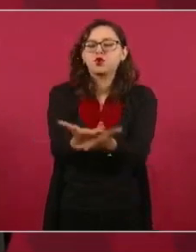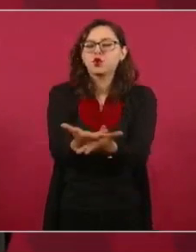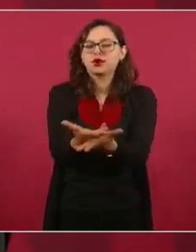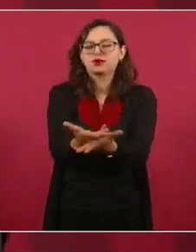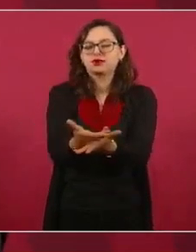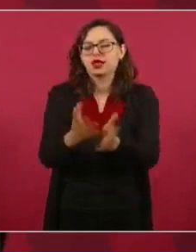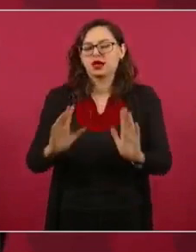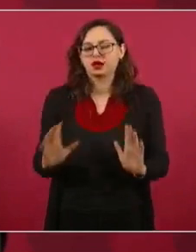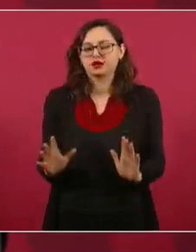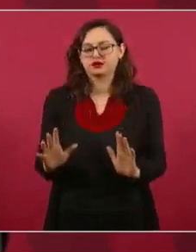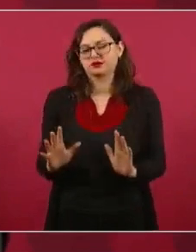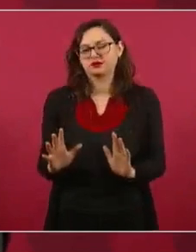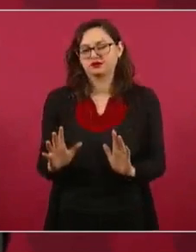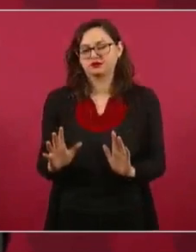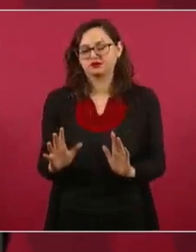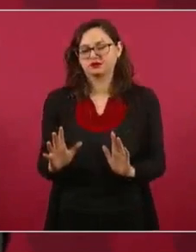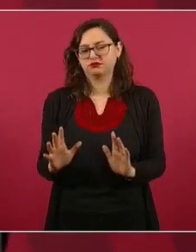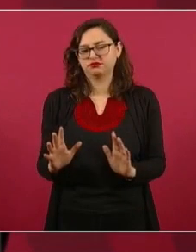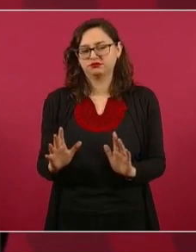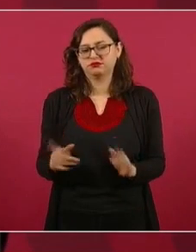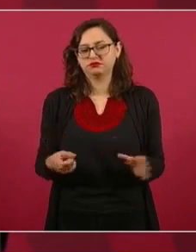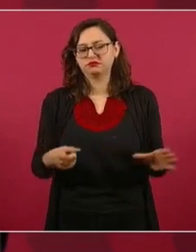los del bloque conservador